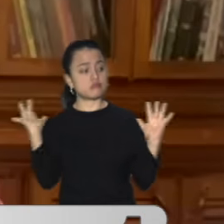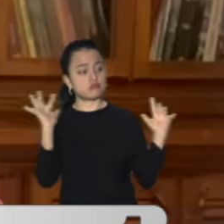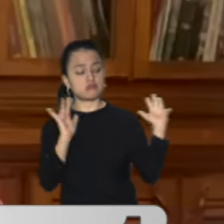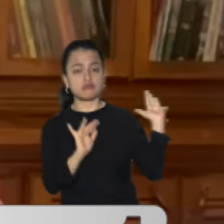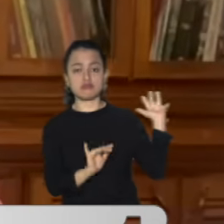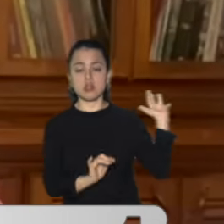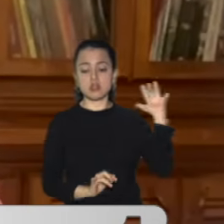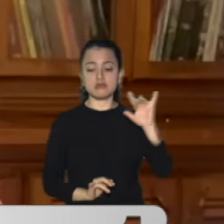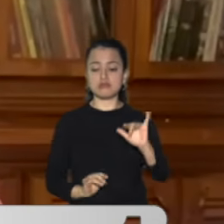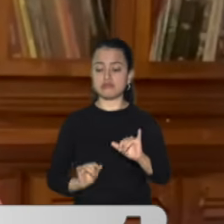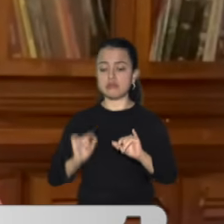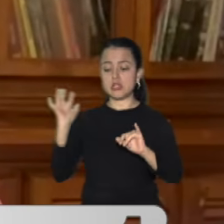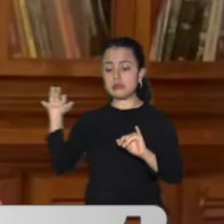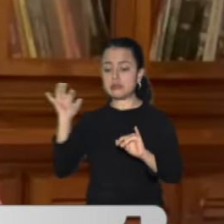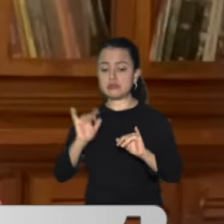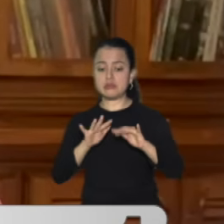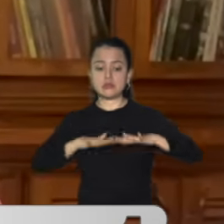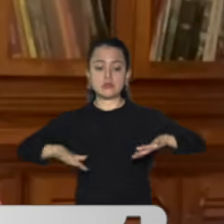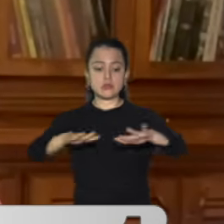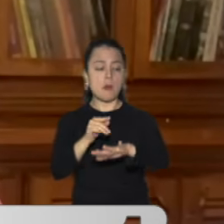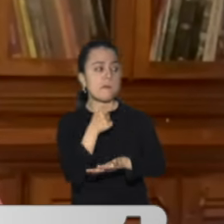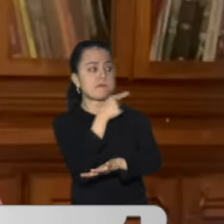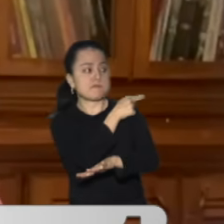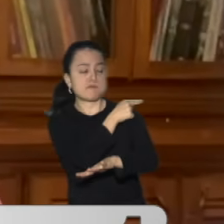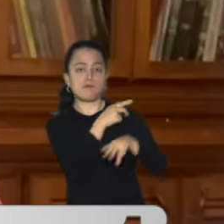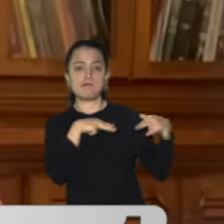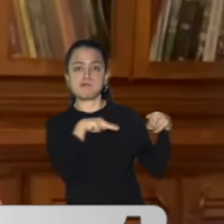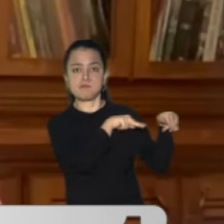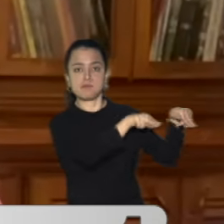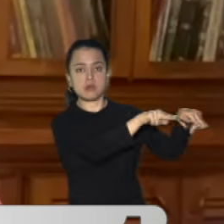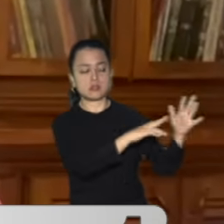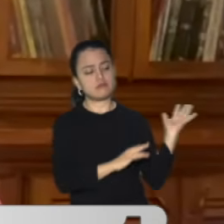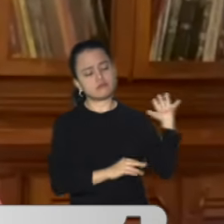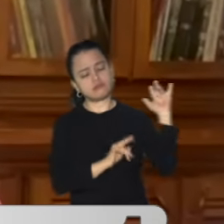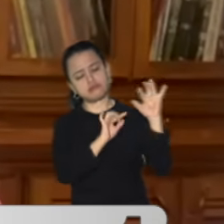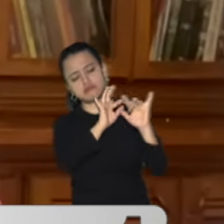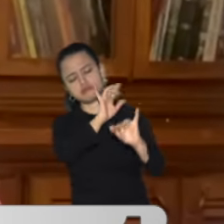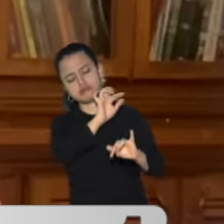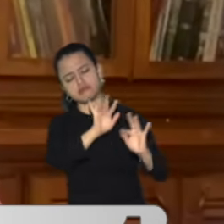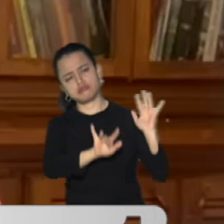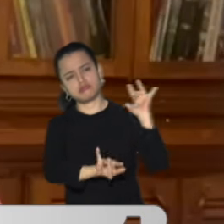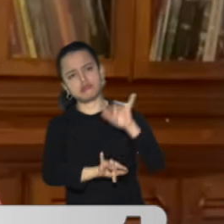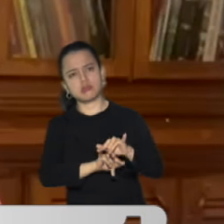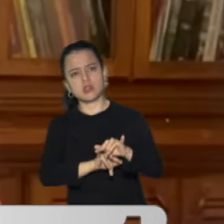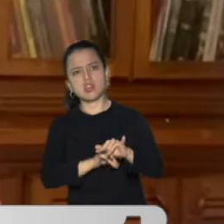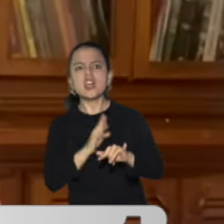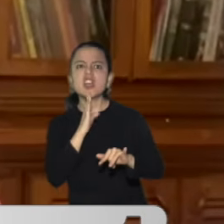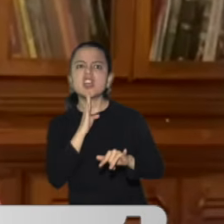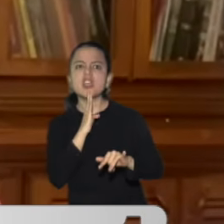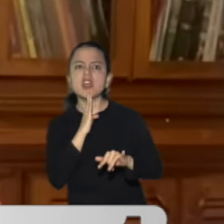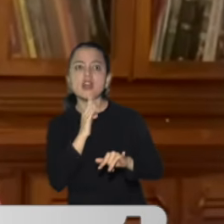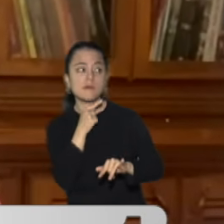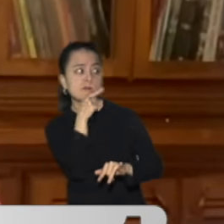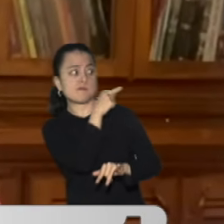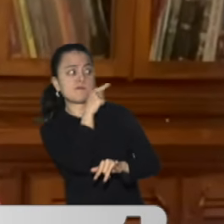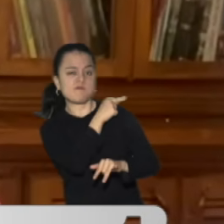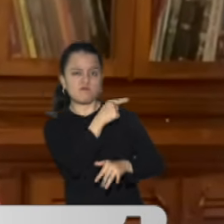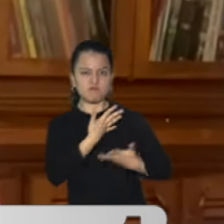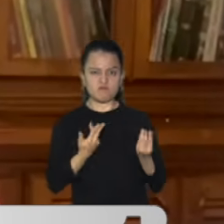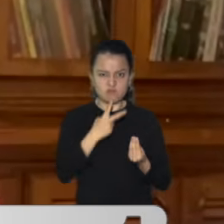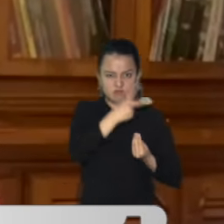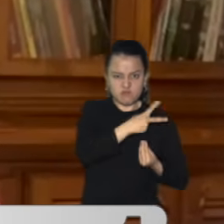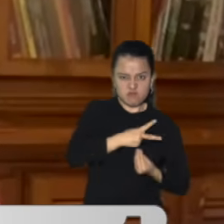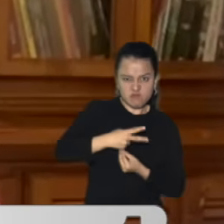provenientes todas del cañón de Quebrada del Medio. Estas personas fueron desplazadas por disidentes de las FARC, por amenazas de disidentes de las